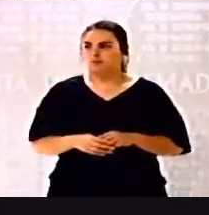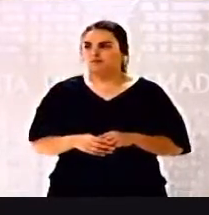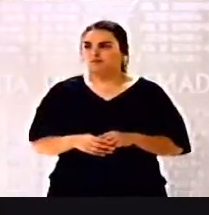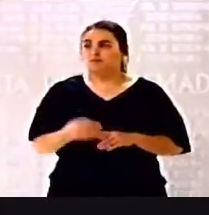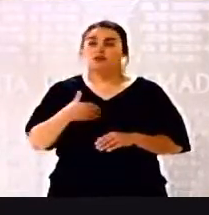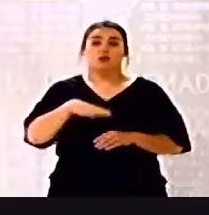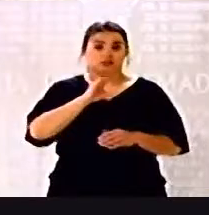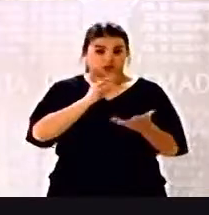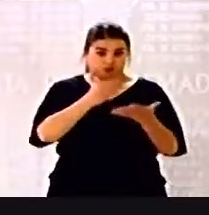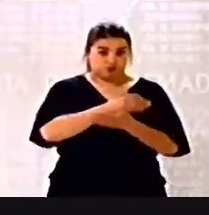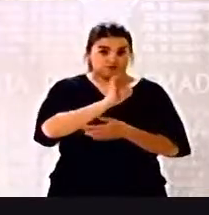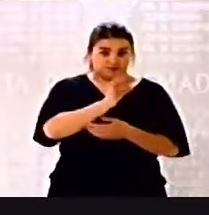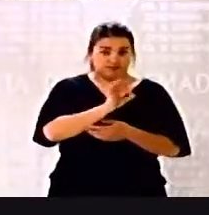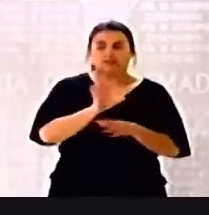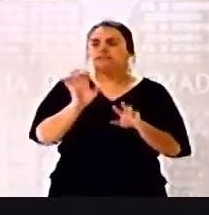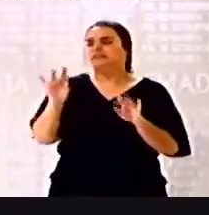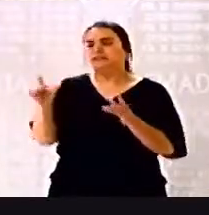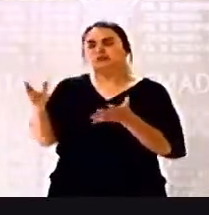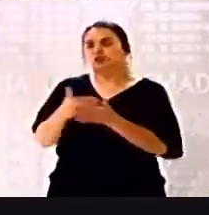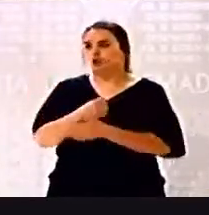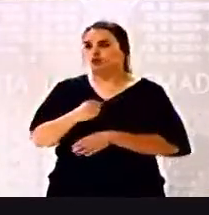Entiendo que todos, ¿no?, los que se generaron. Sí.